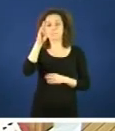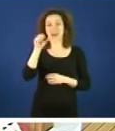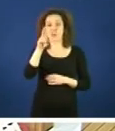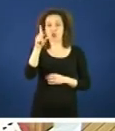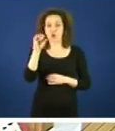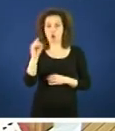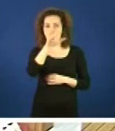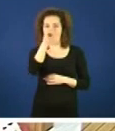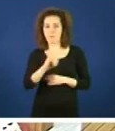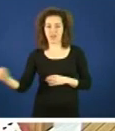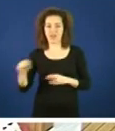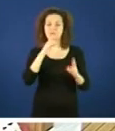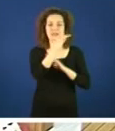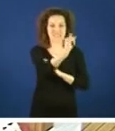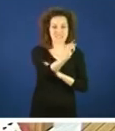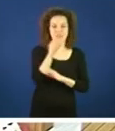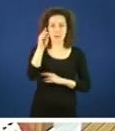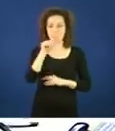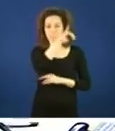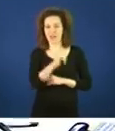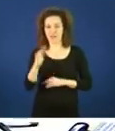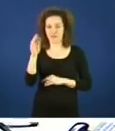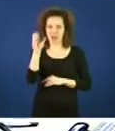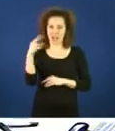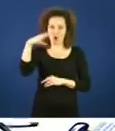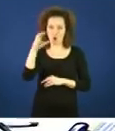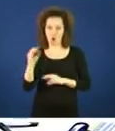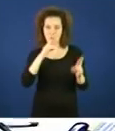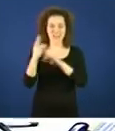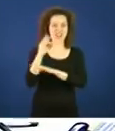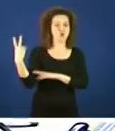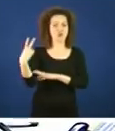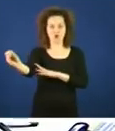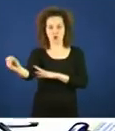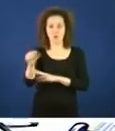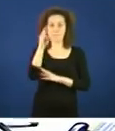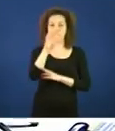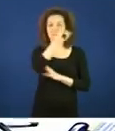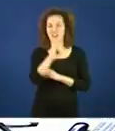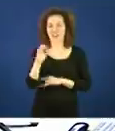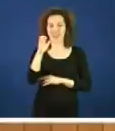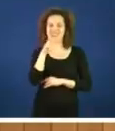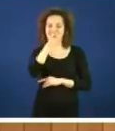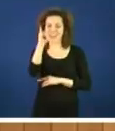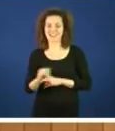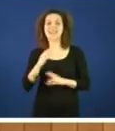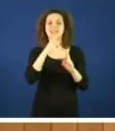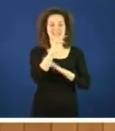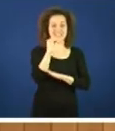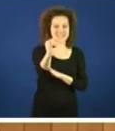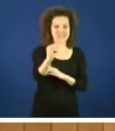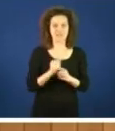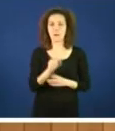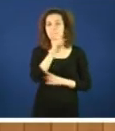Carmen. Paz Franco María Tereixa. Pérez Hernández Berta.